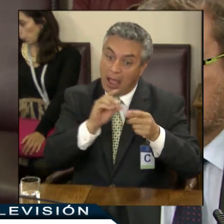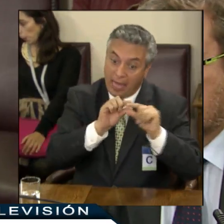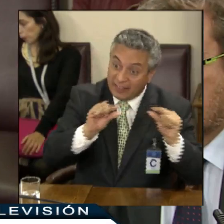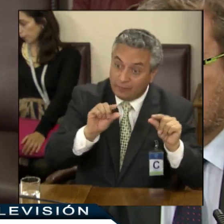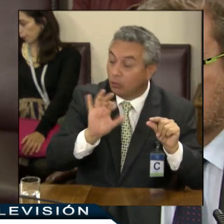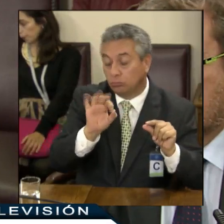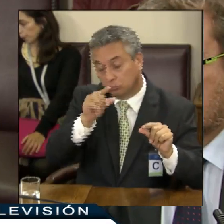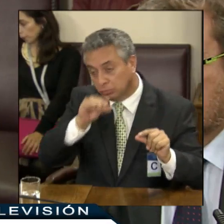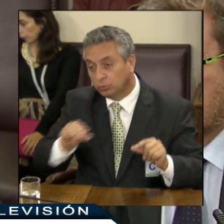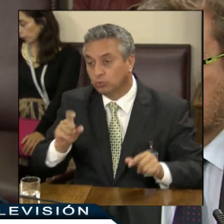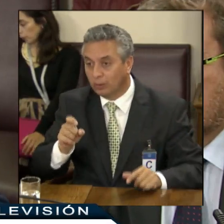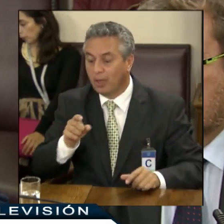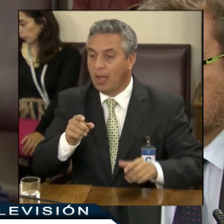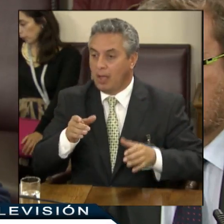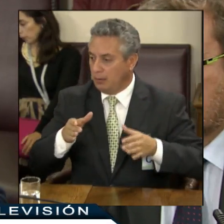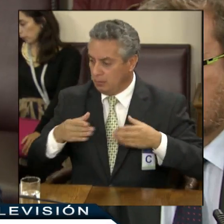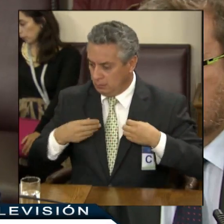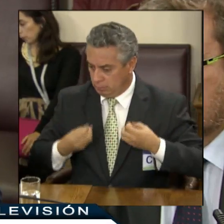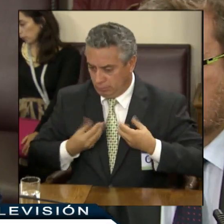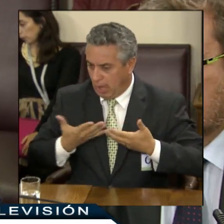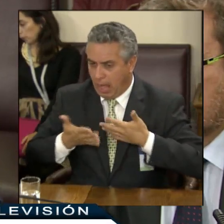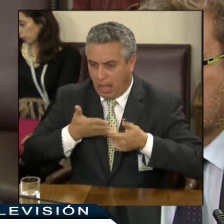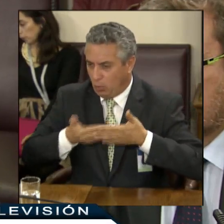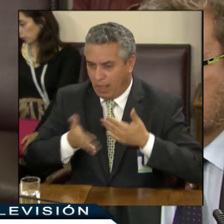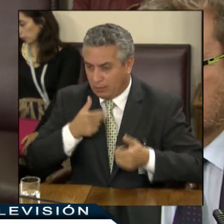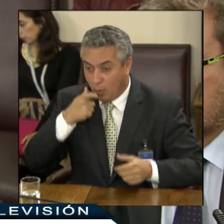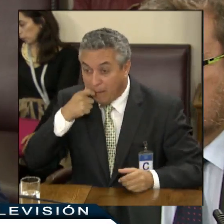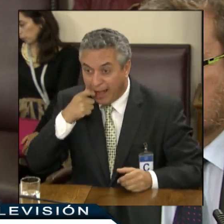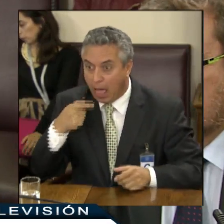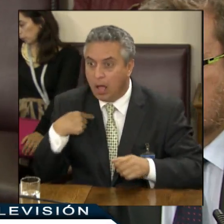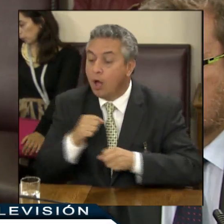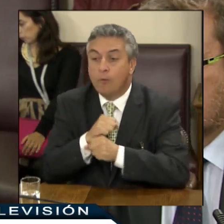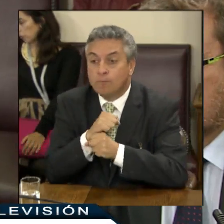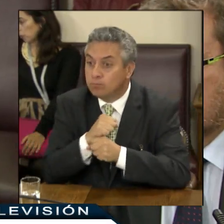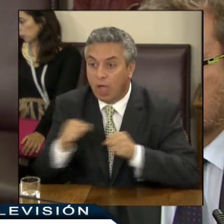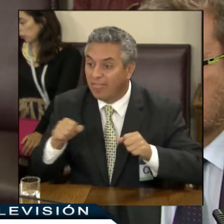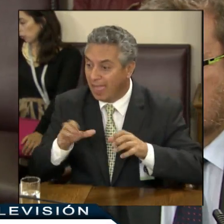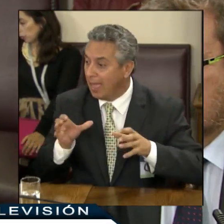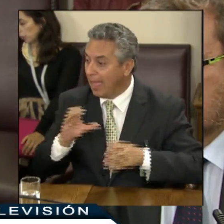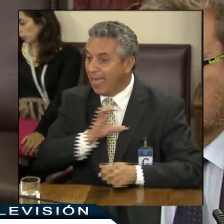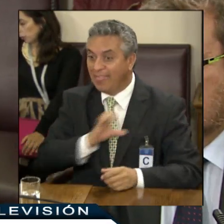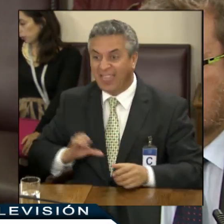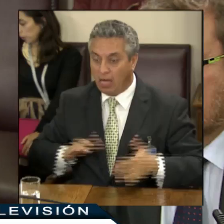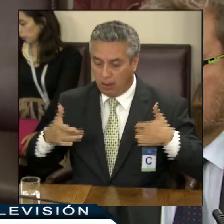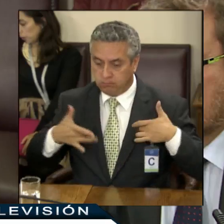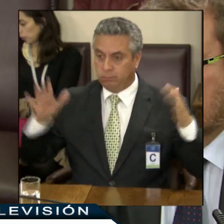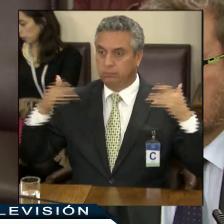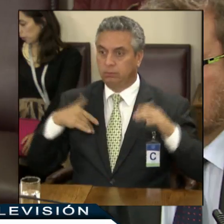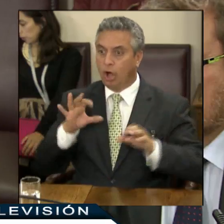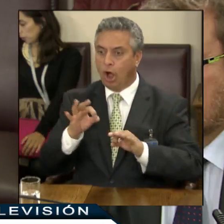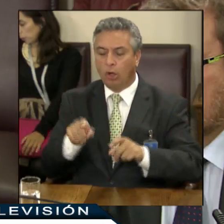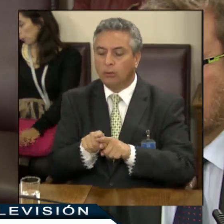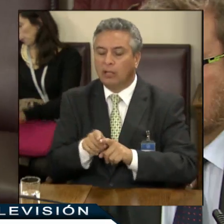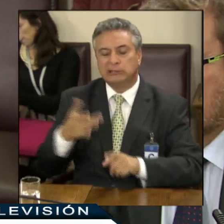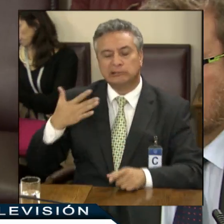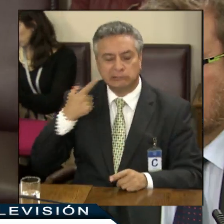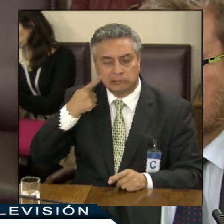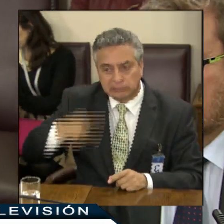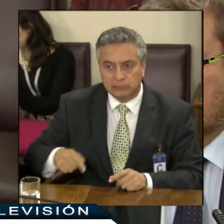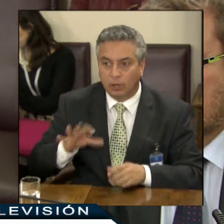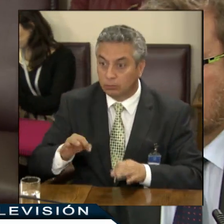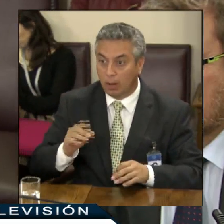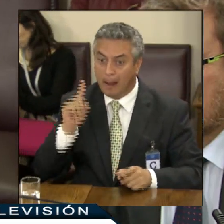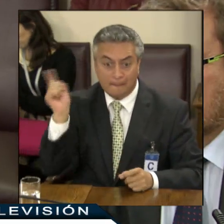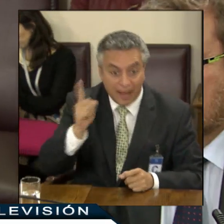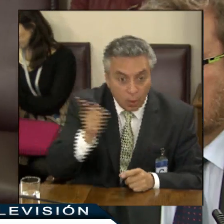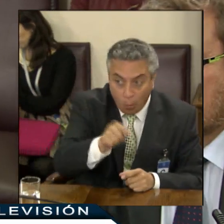pero los derechos que emanan de la naturaleza humana no pueden ser desconocidos por el estado por ninguno de esos órganos y no pueden ser violentados legítimamente por los particulares ni